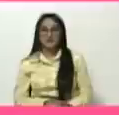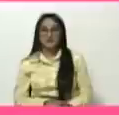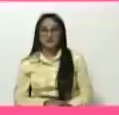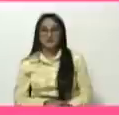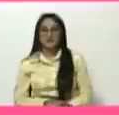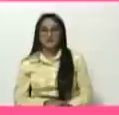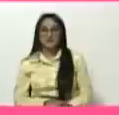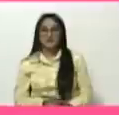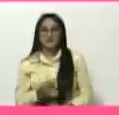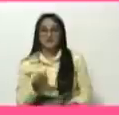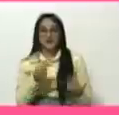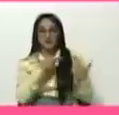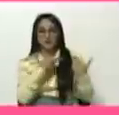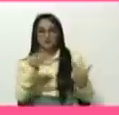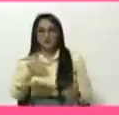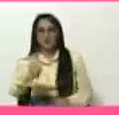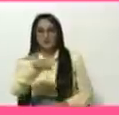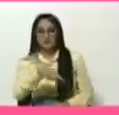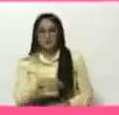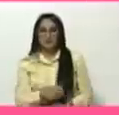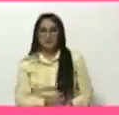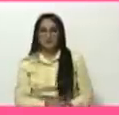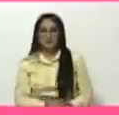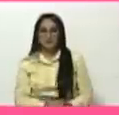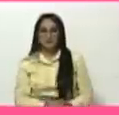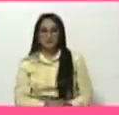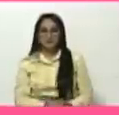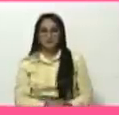El rol de ustedes